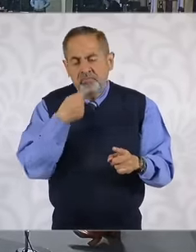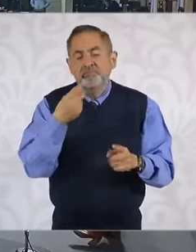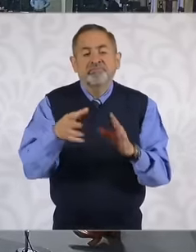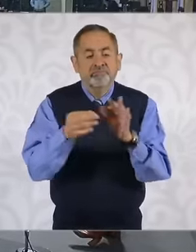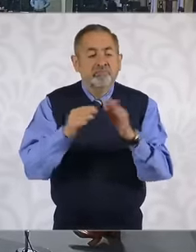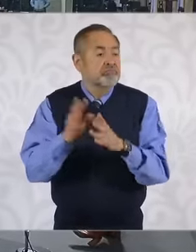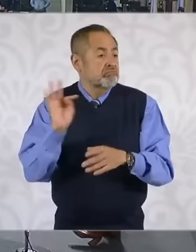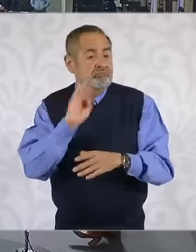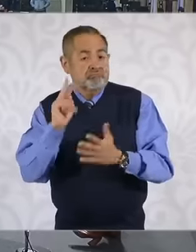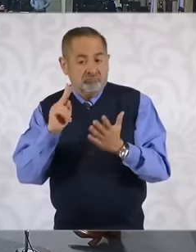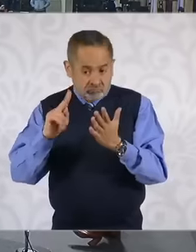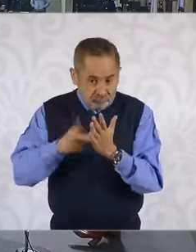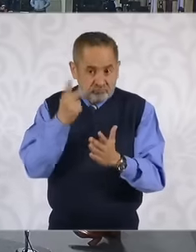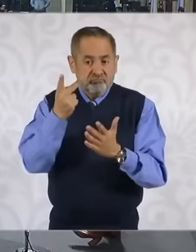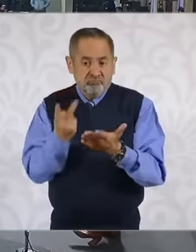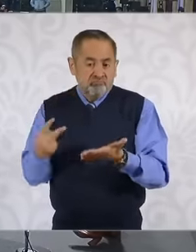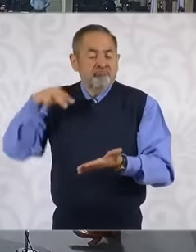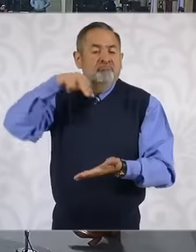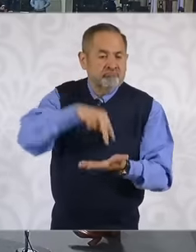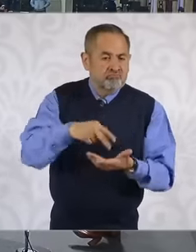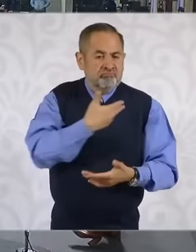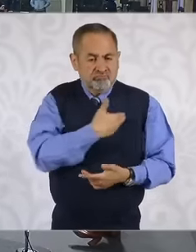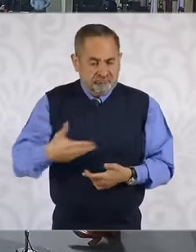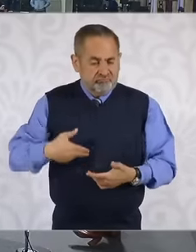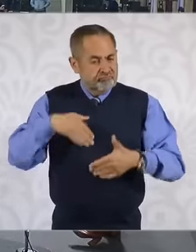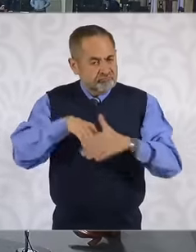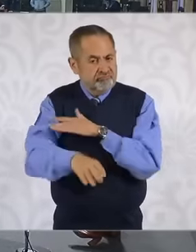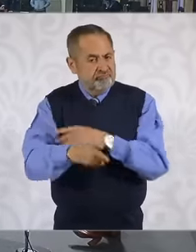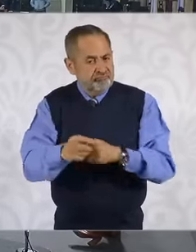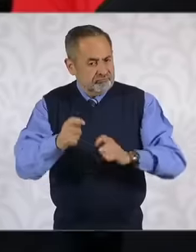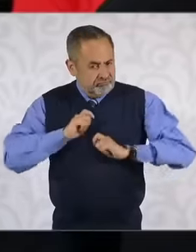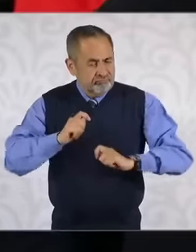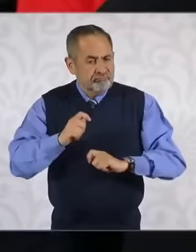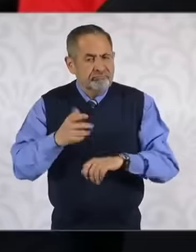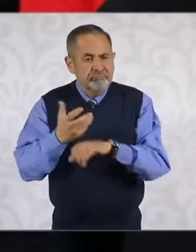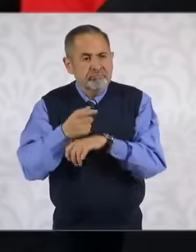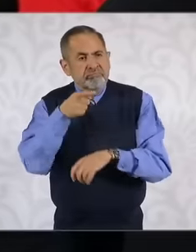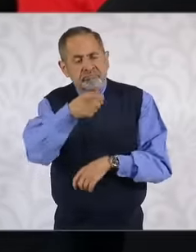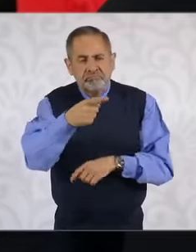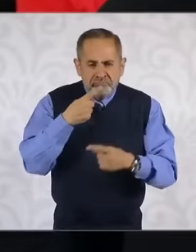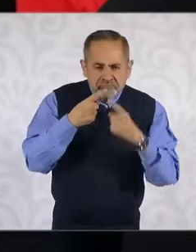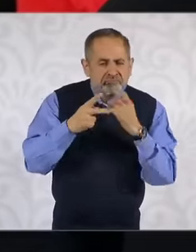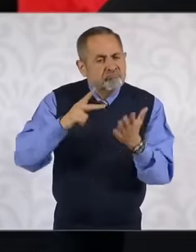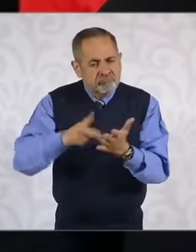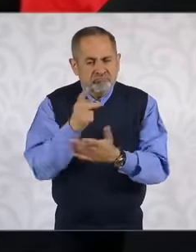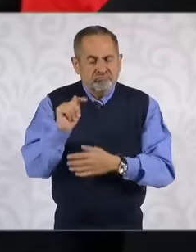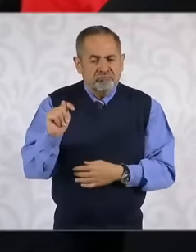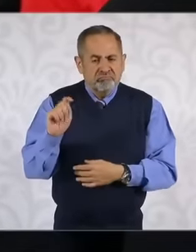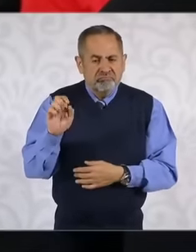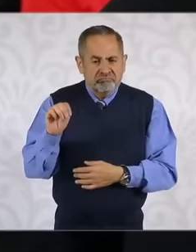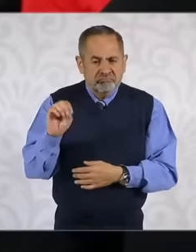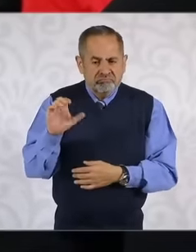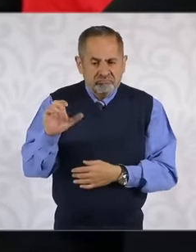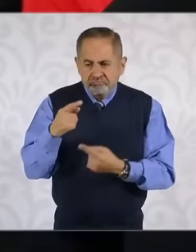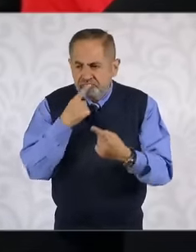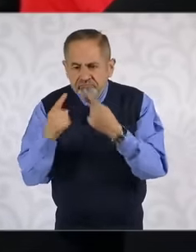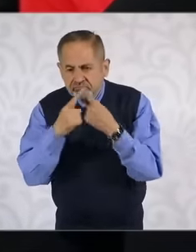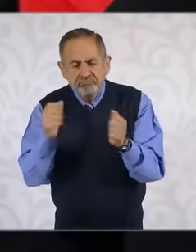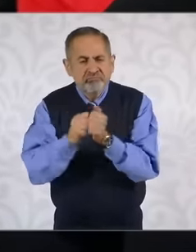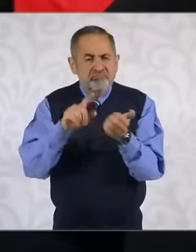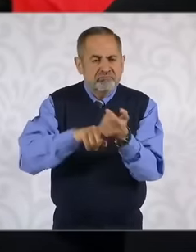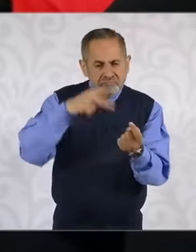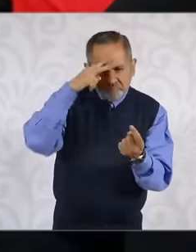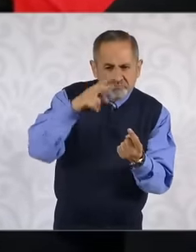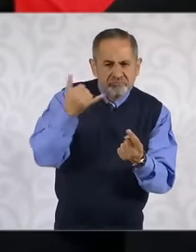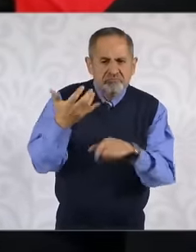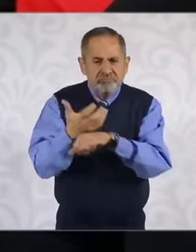de regresar a la Casa Blanca, bueno, se podrá renegociar el T-MEC con México y Estados Unidos para el